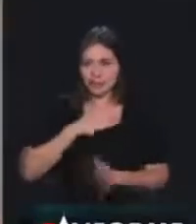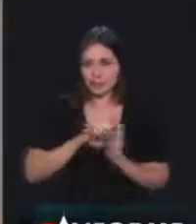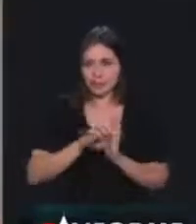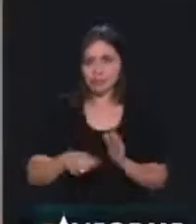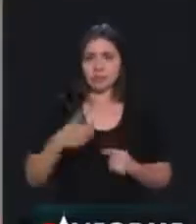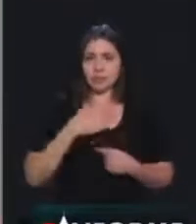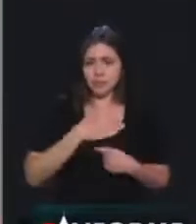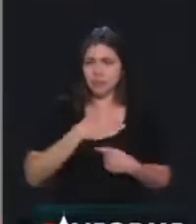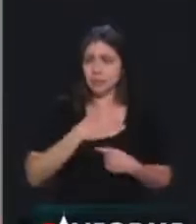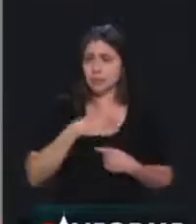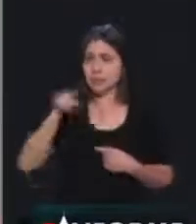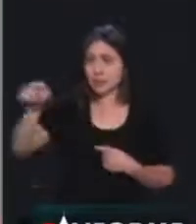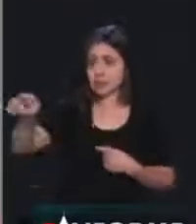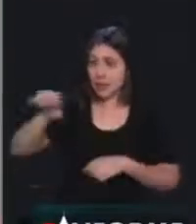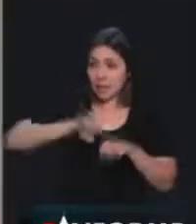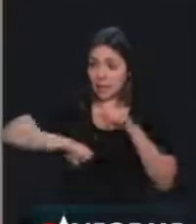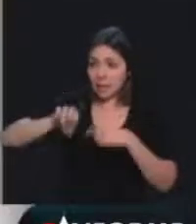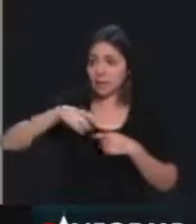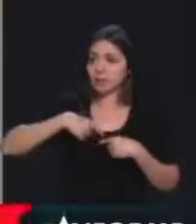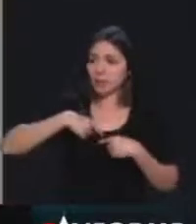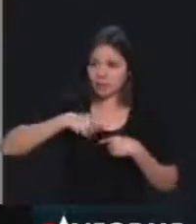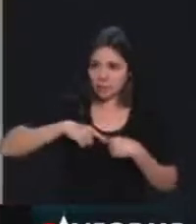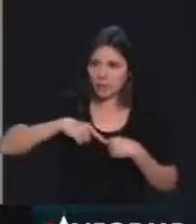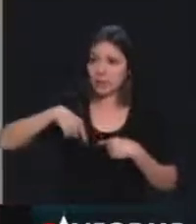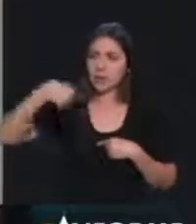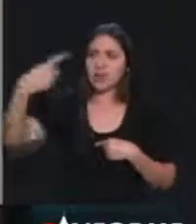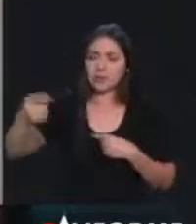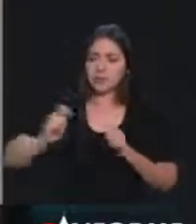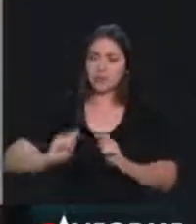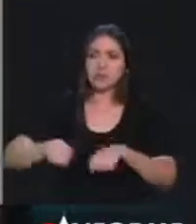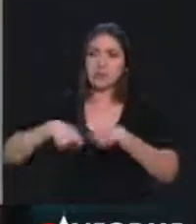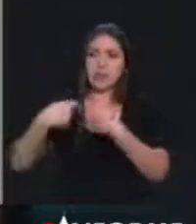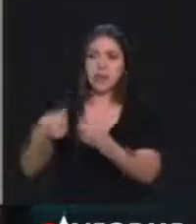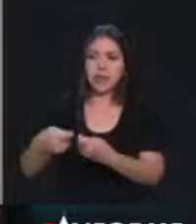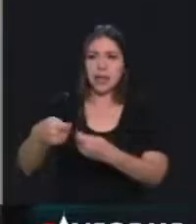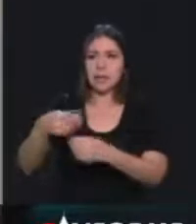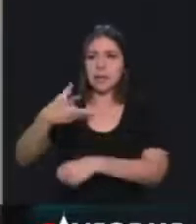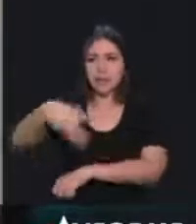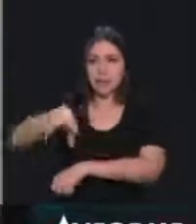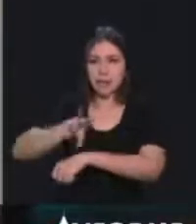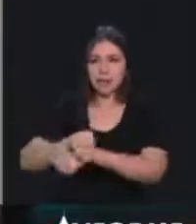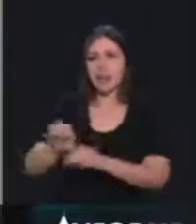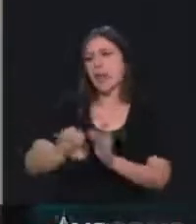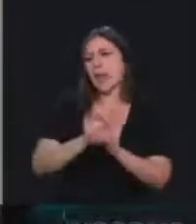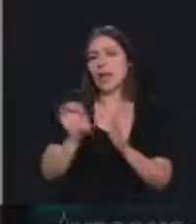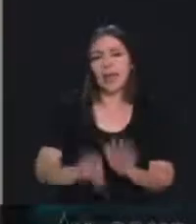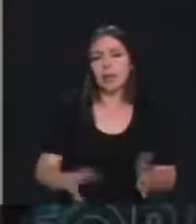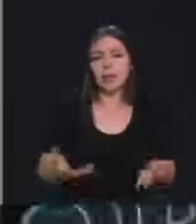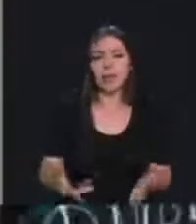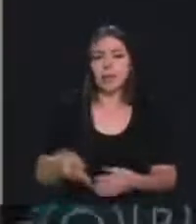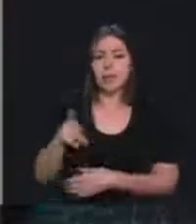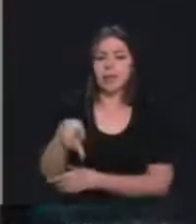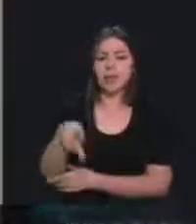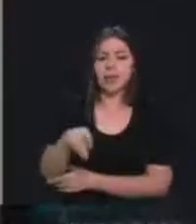permiso para que tú, tu empresa, ejemplo, Kimberly-Clark,